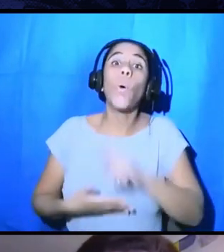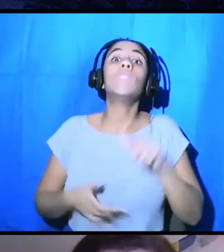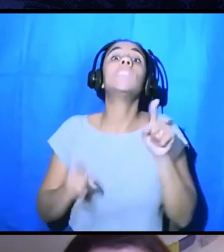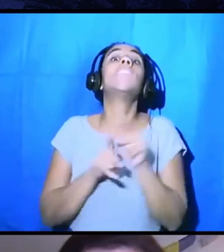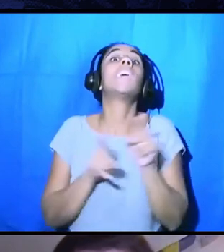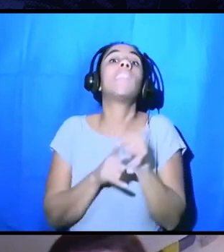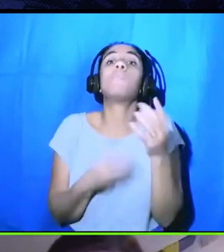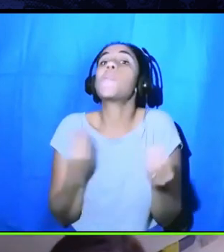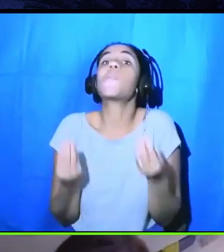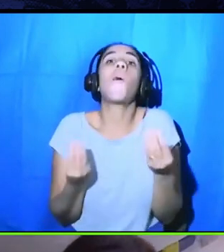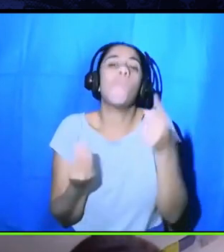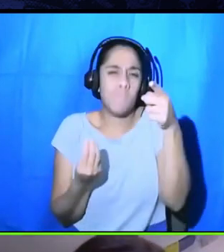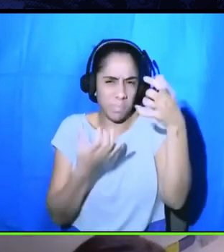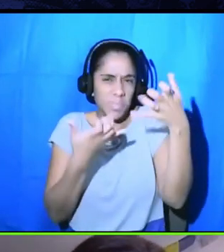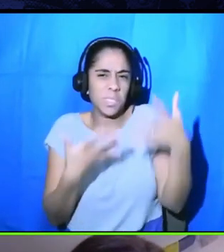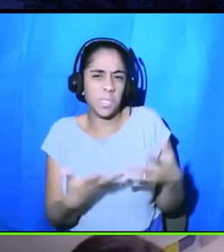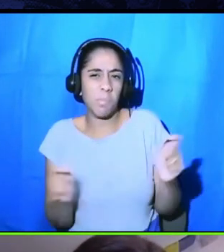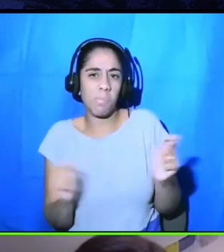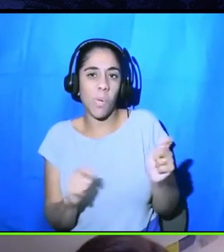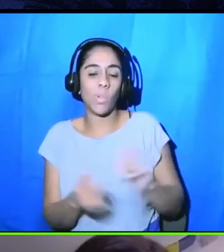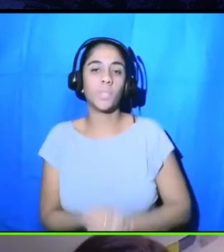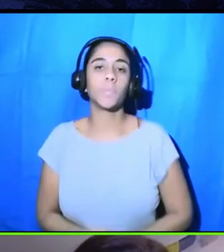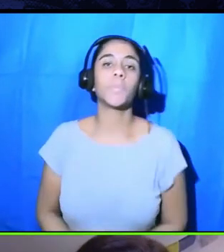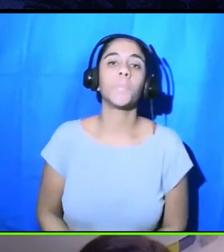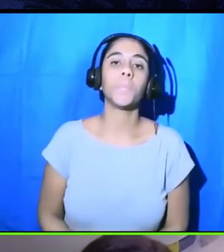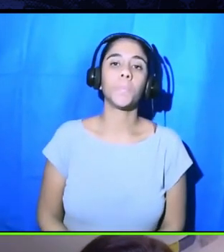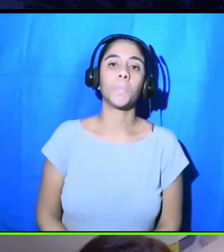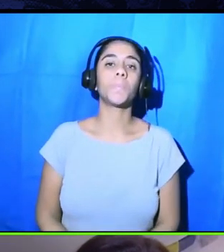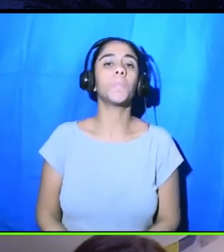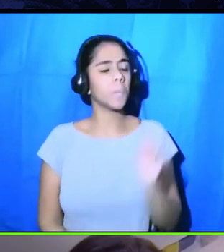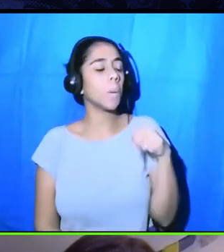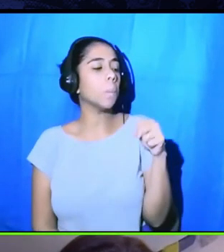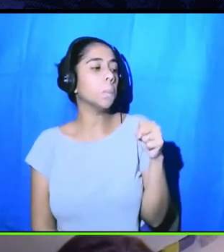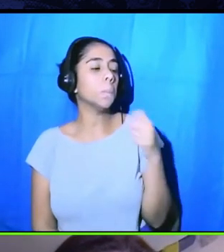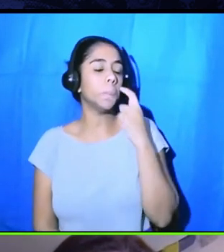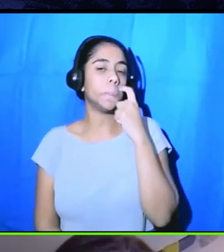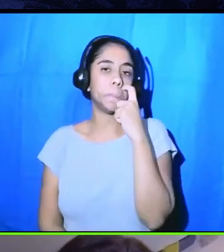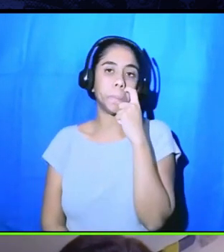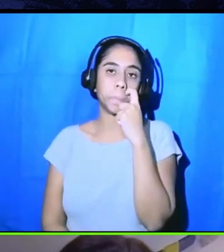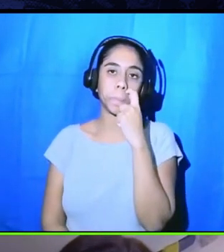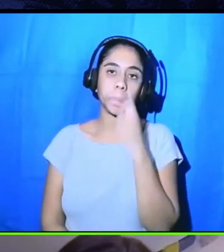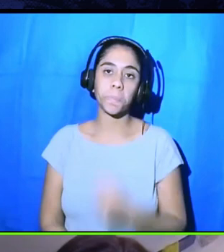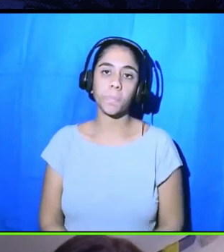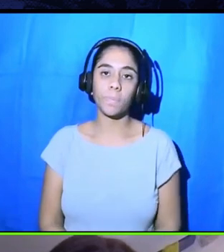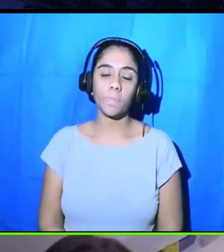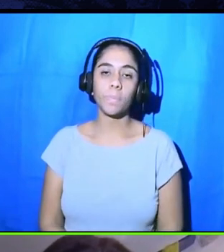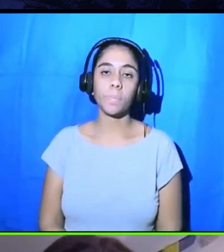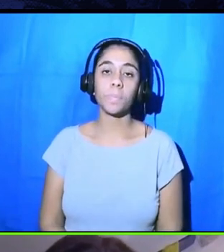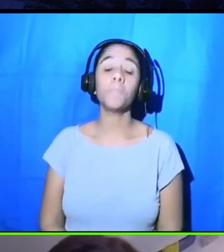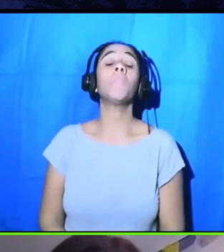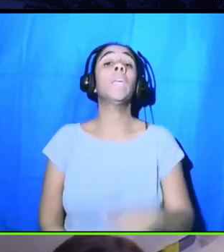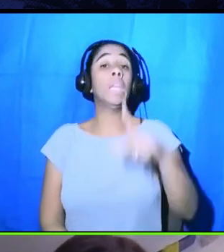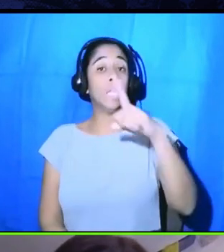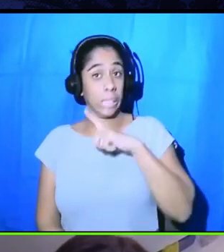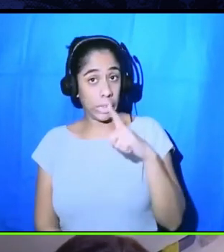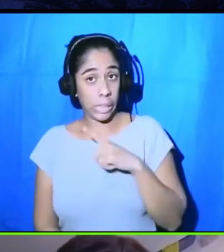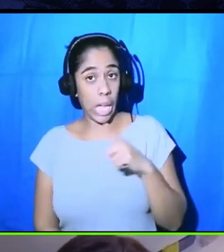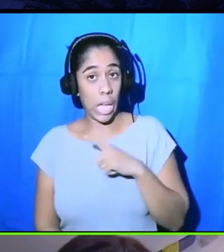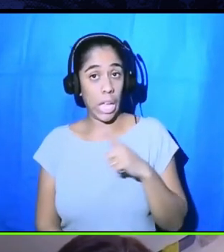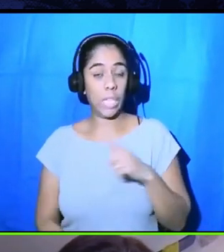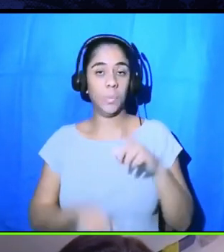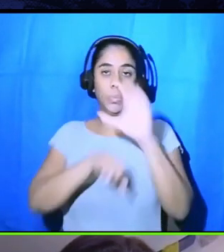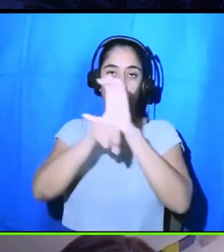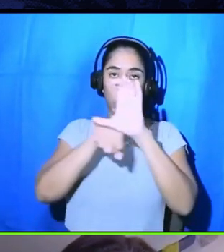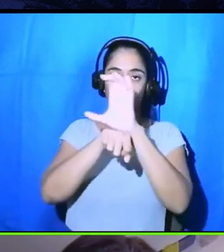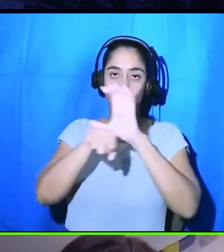Claro que sí hay en la actual convención constitucional 17 escaños de pueblos originarios